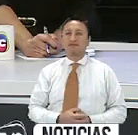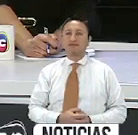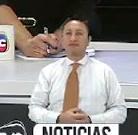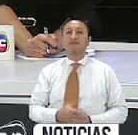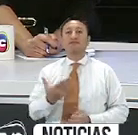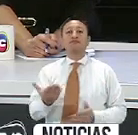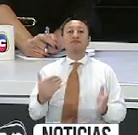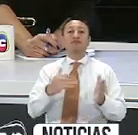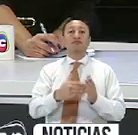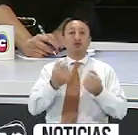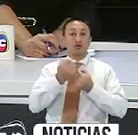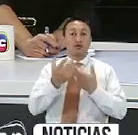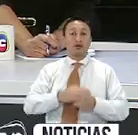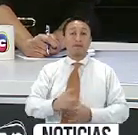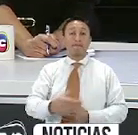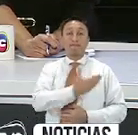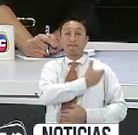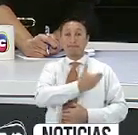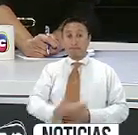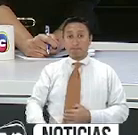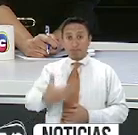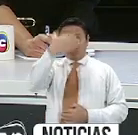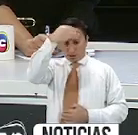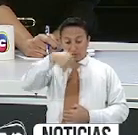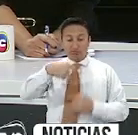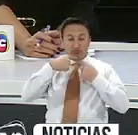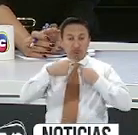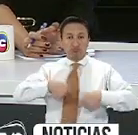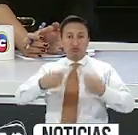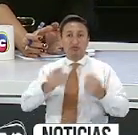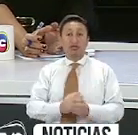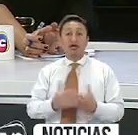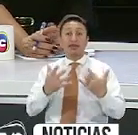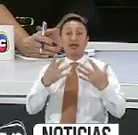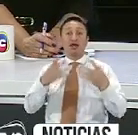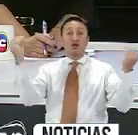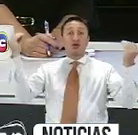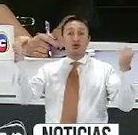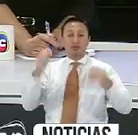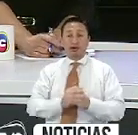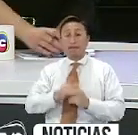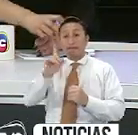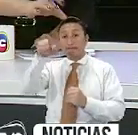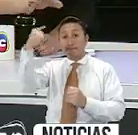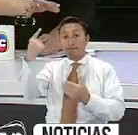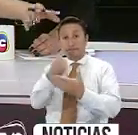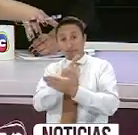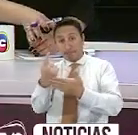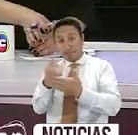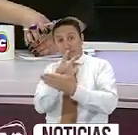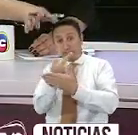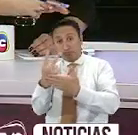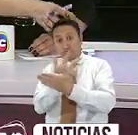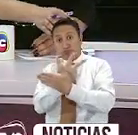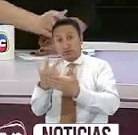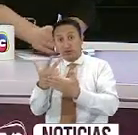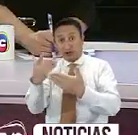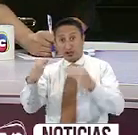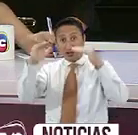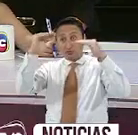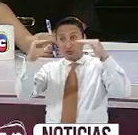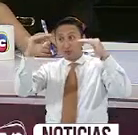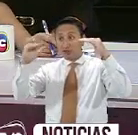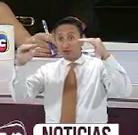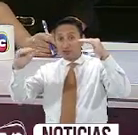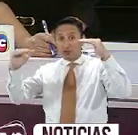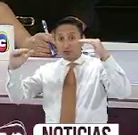Repetimos esta información. El presidente Daniel Noboa anunció que los cortes de energía se reducirán de manera progresiva a partir de la